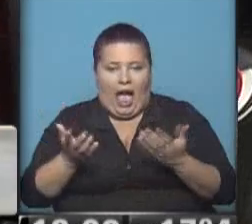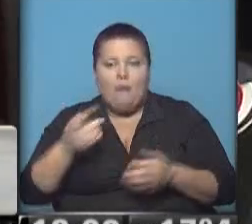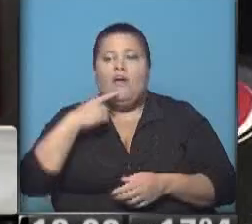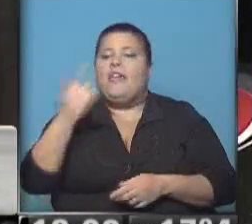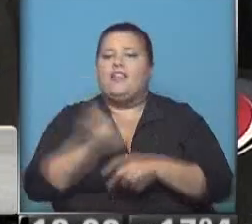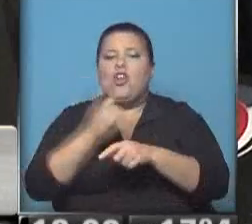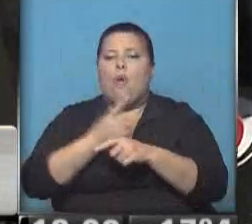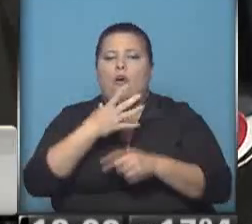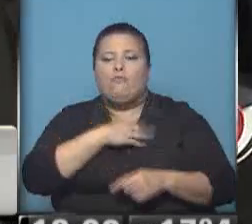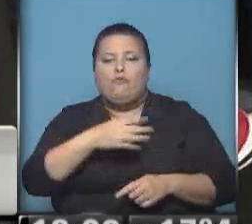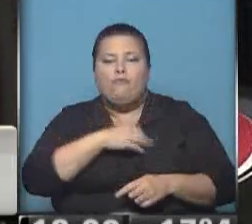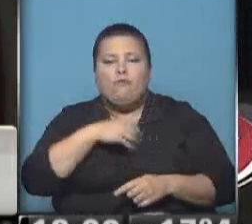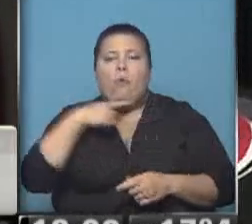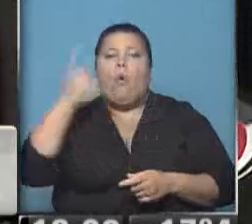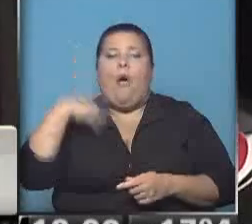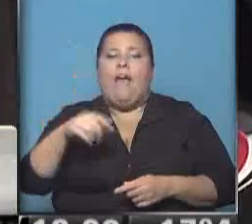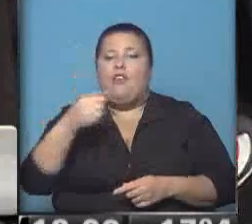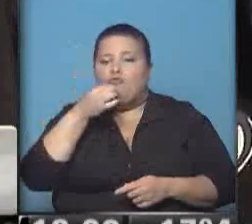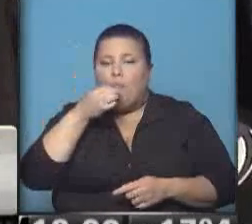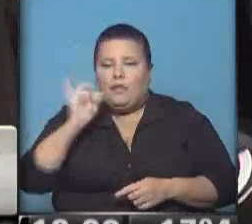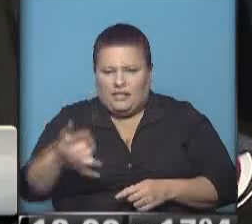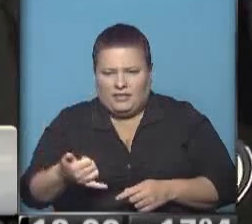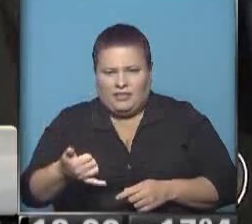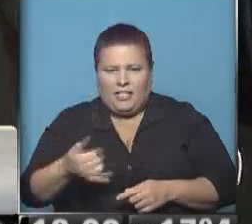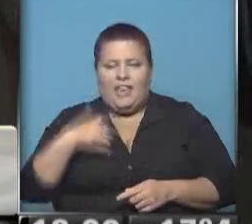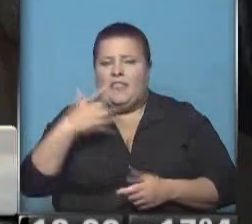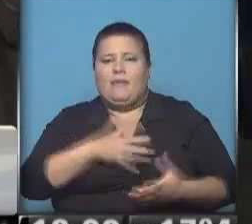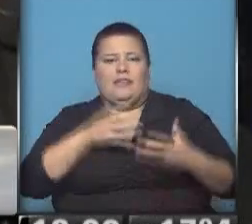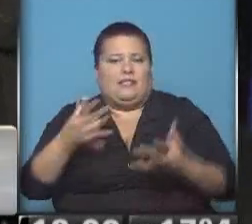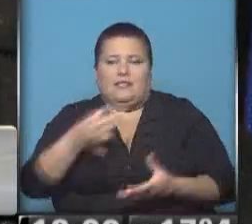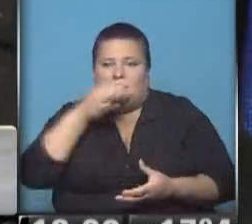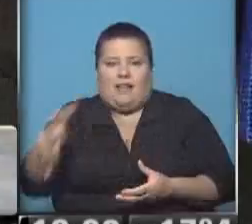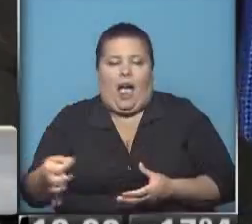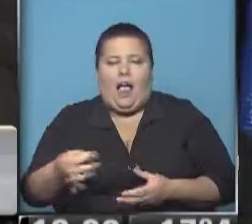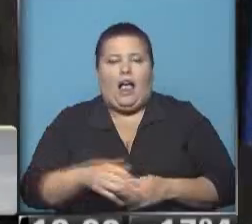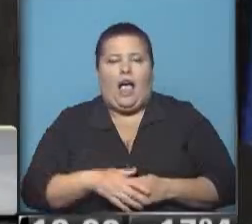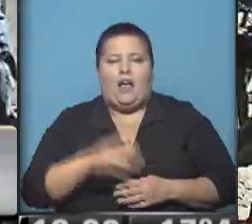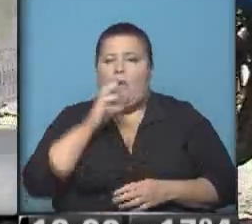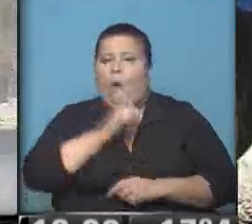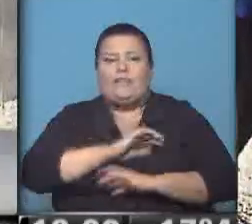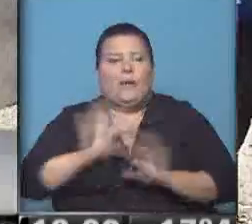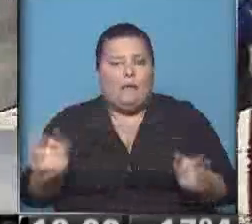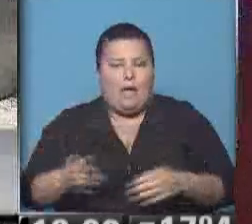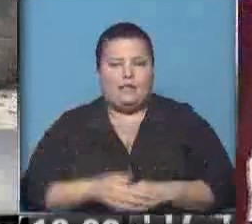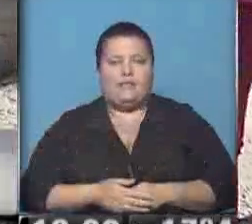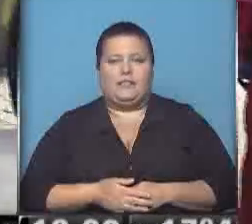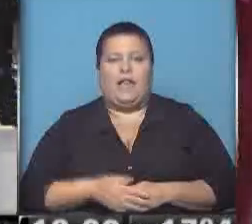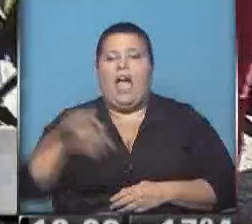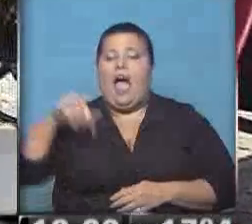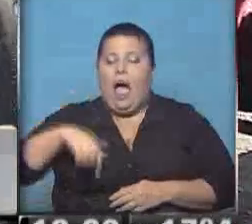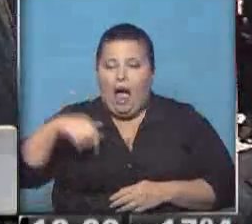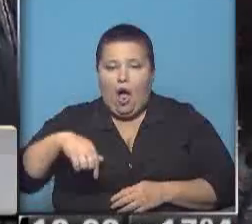ella no podía succionar cuando se está comiendo el chupete, le tuvieron que sacar porque no daba más. Es más, ahora